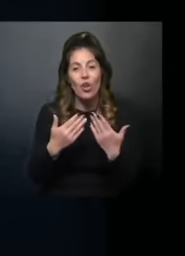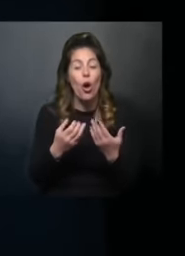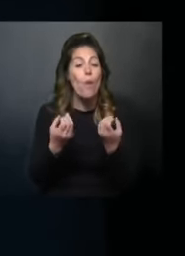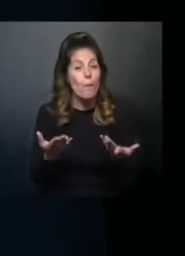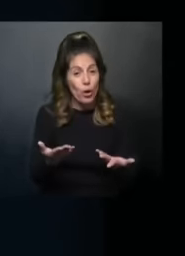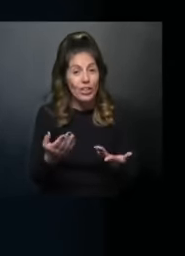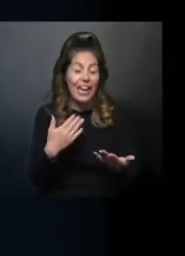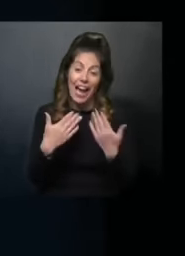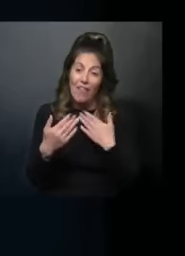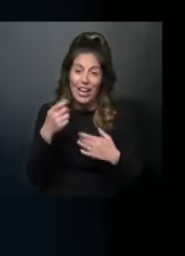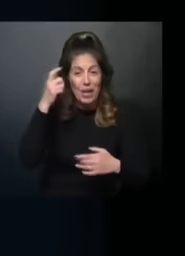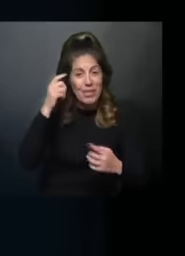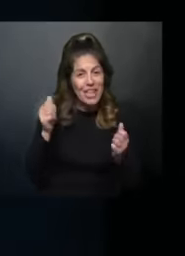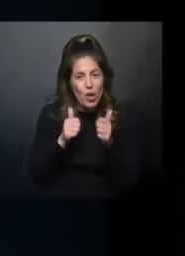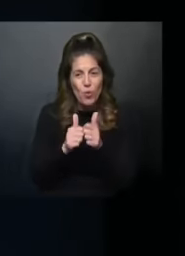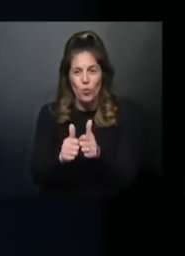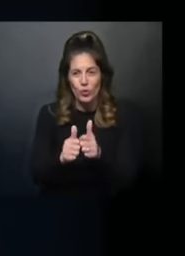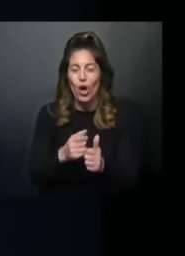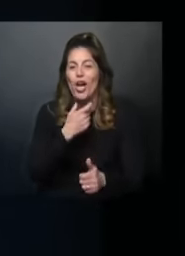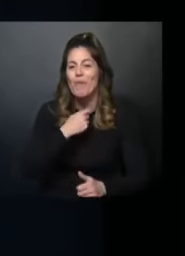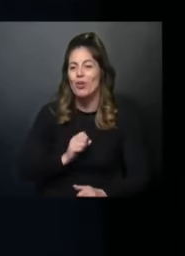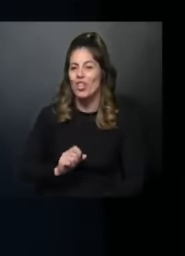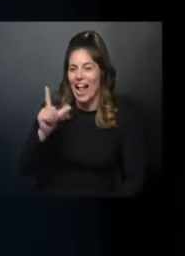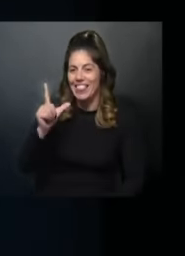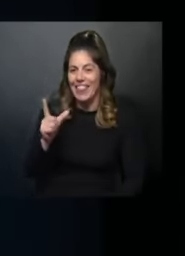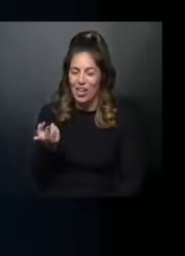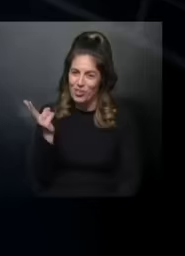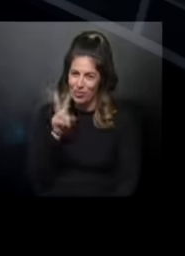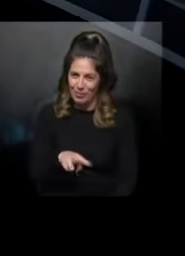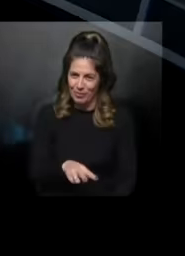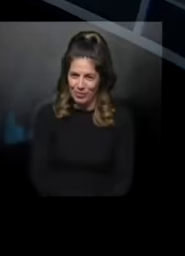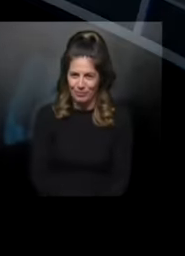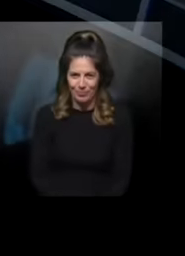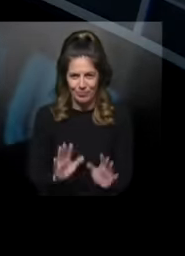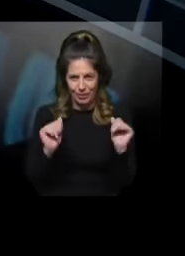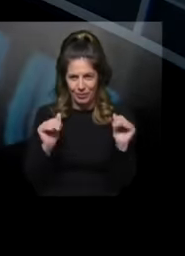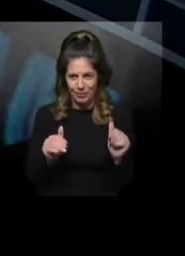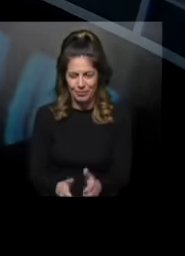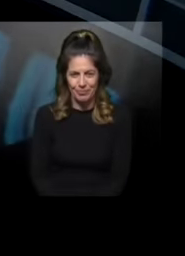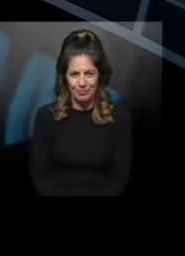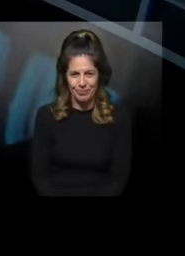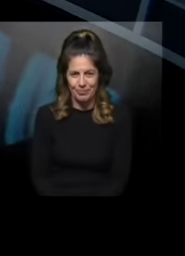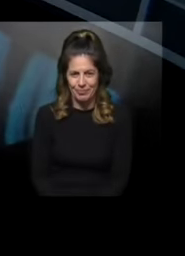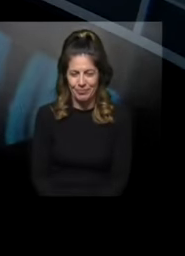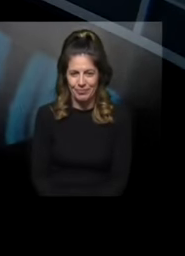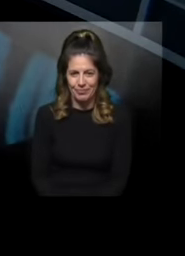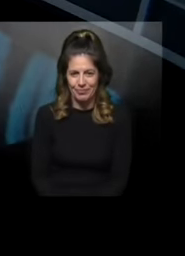definitiva conversar es pensar juntos. Exacto. En voz alta. Hasta qué la próxima. Bueno, qué bueno. reflexionar.